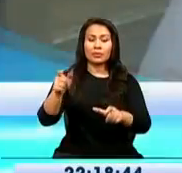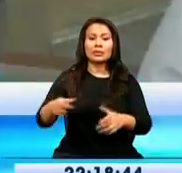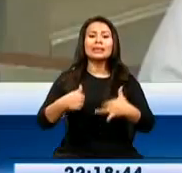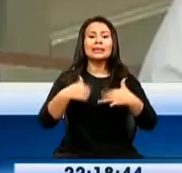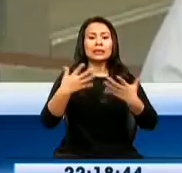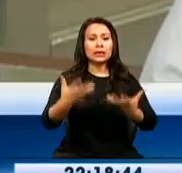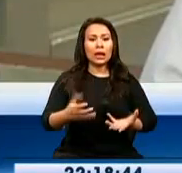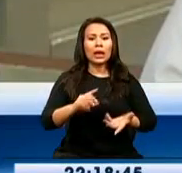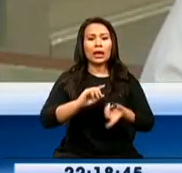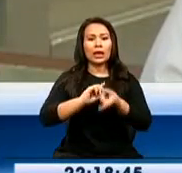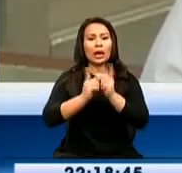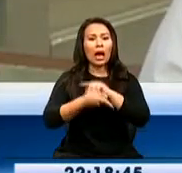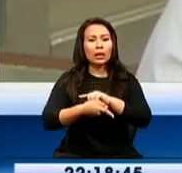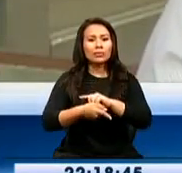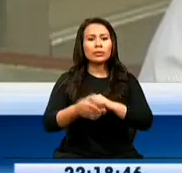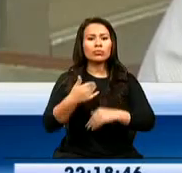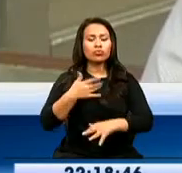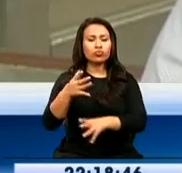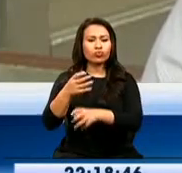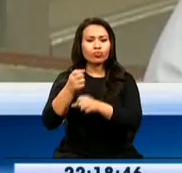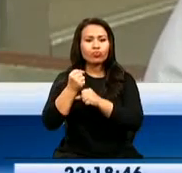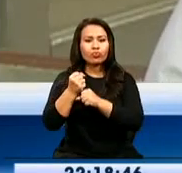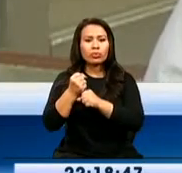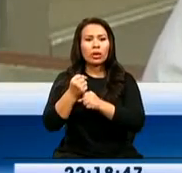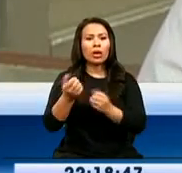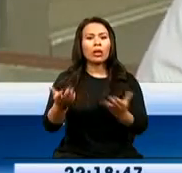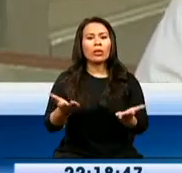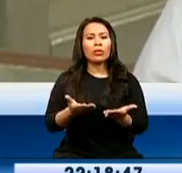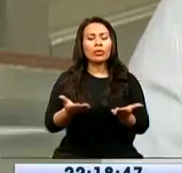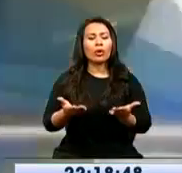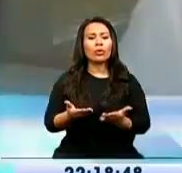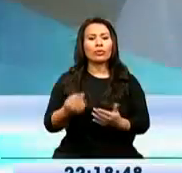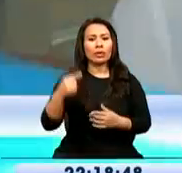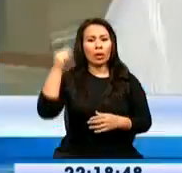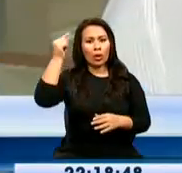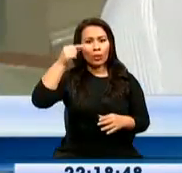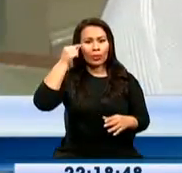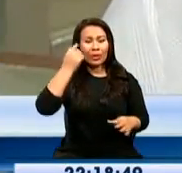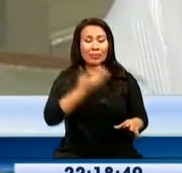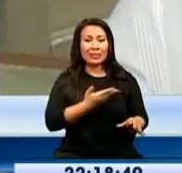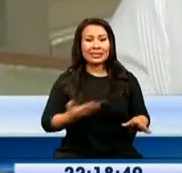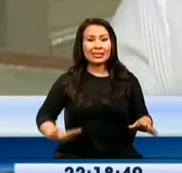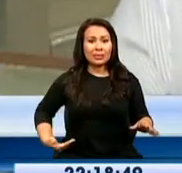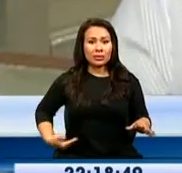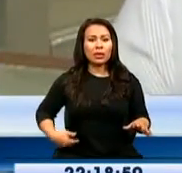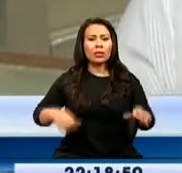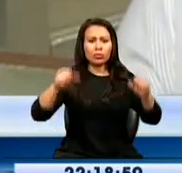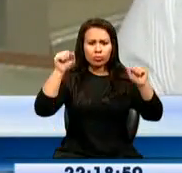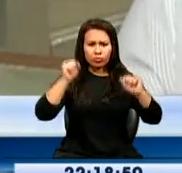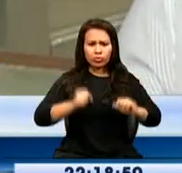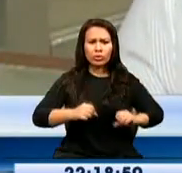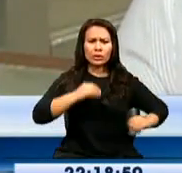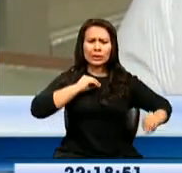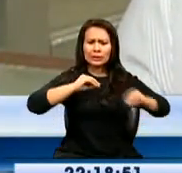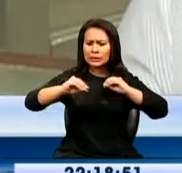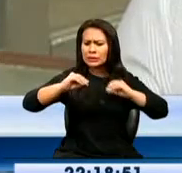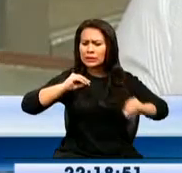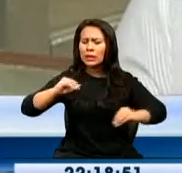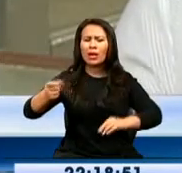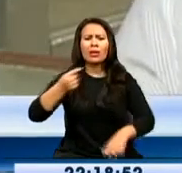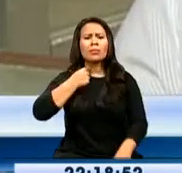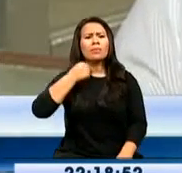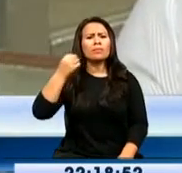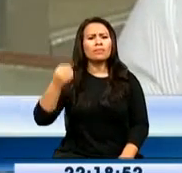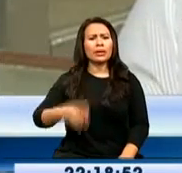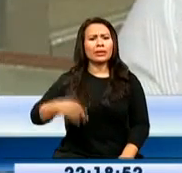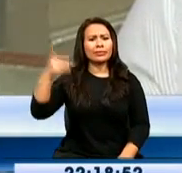cambio, pero un cambio arraigado en que los gobiernos, en sus estados de bonanza, perdieron totalmente con